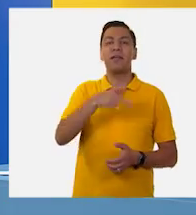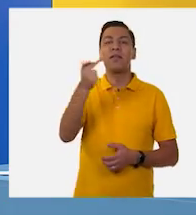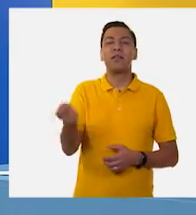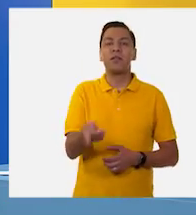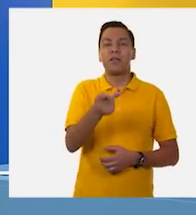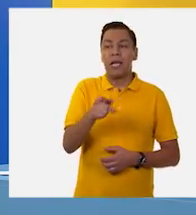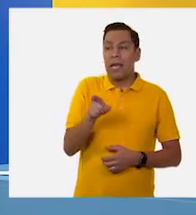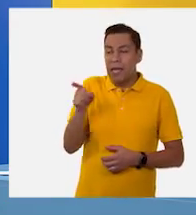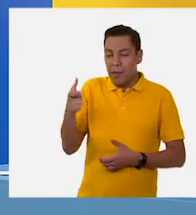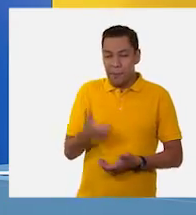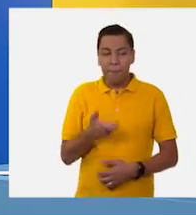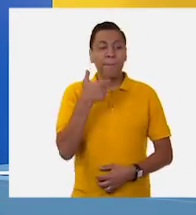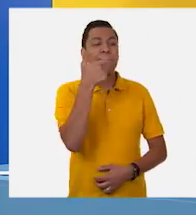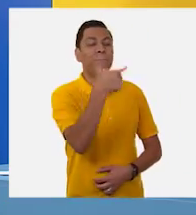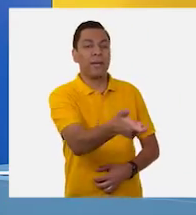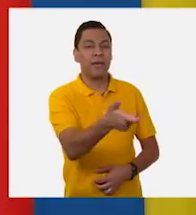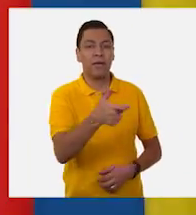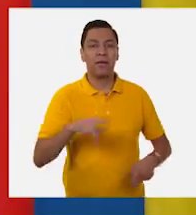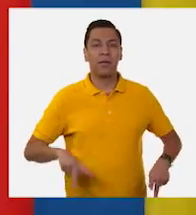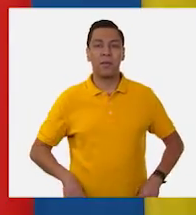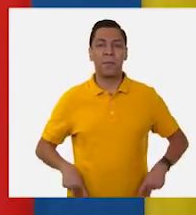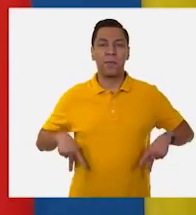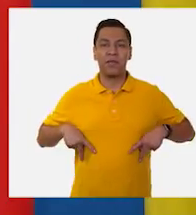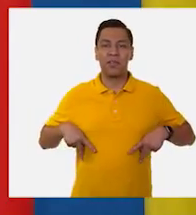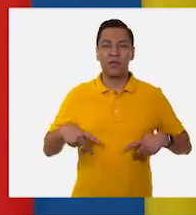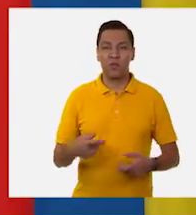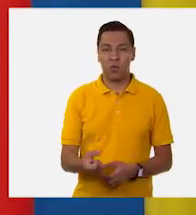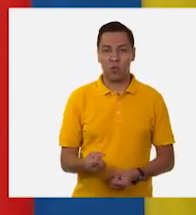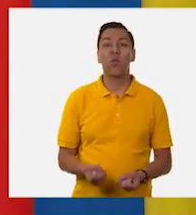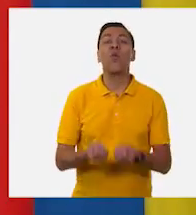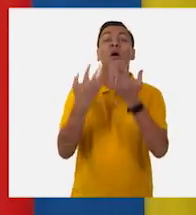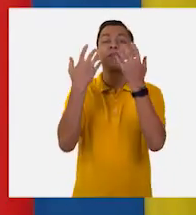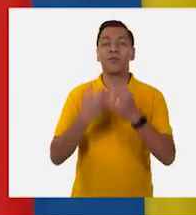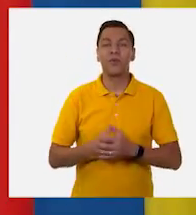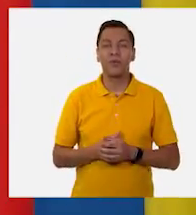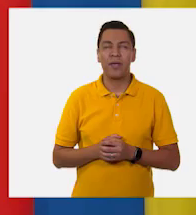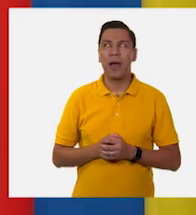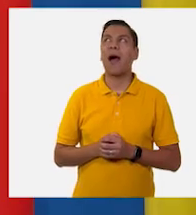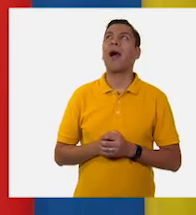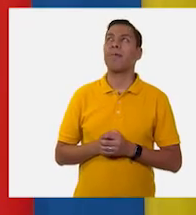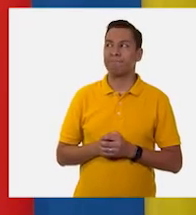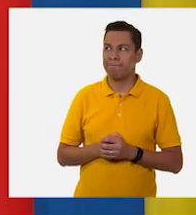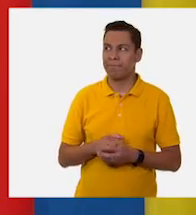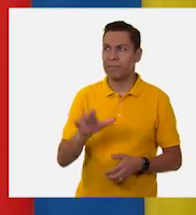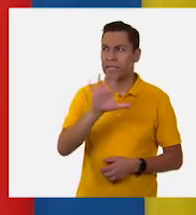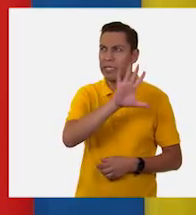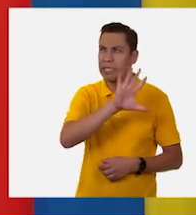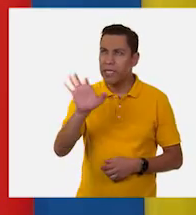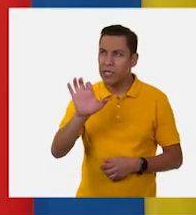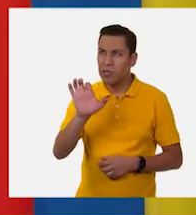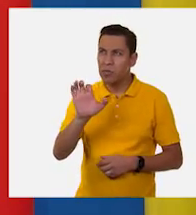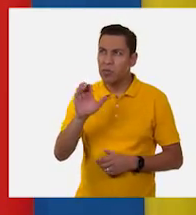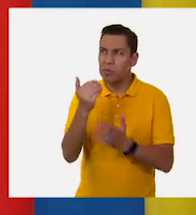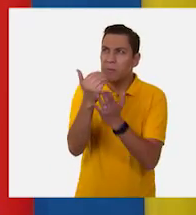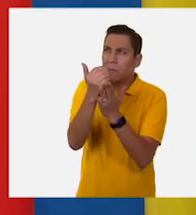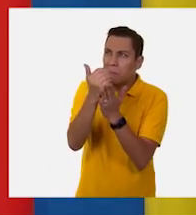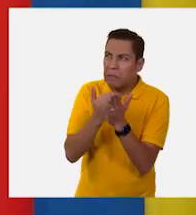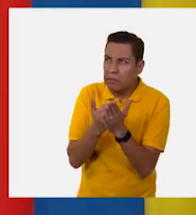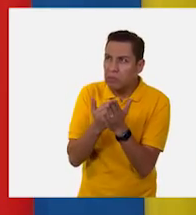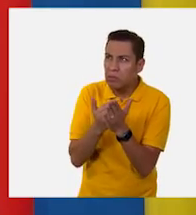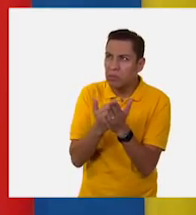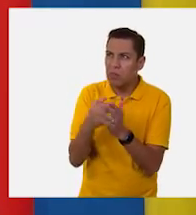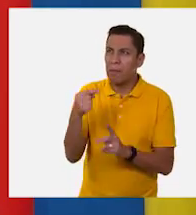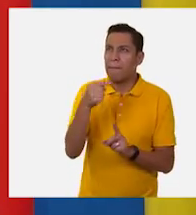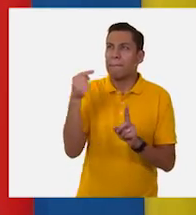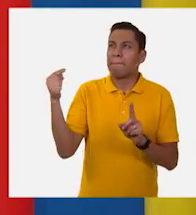va a pagar por el pantalón? ¡Ay, cierto, maestro! Entonces, ahora que tenemos ya nuestro porcentaje, lo que hay que hacer